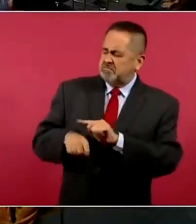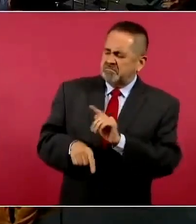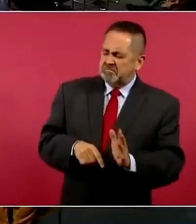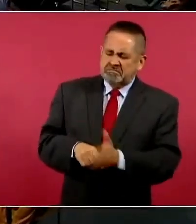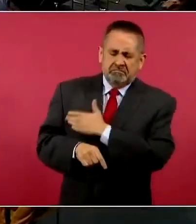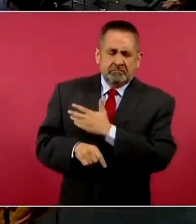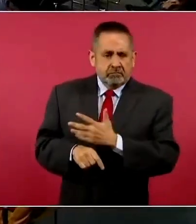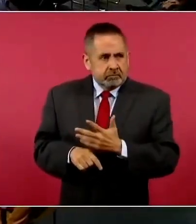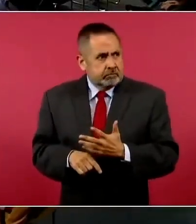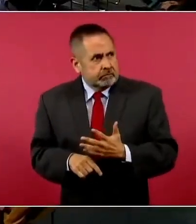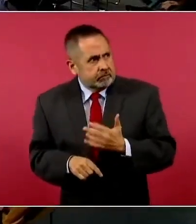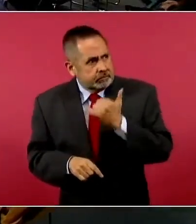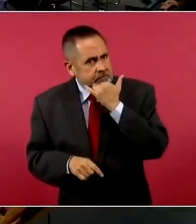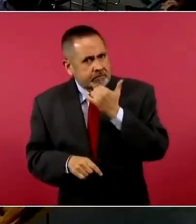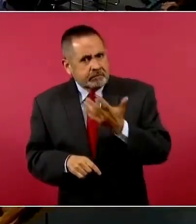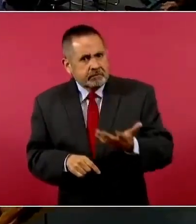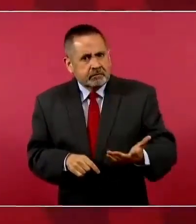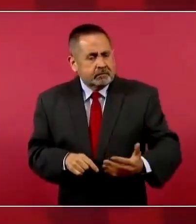ya